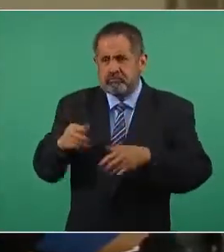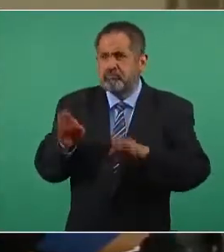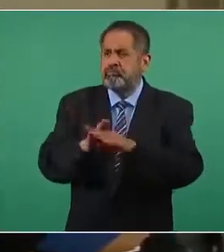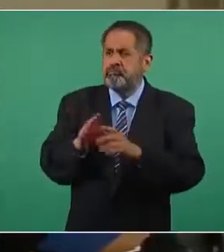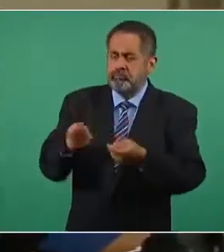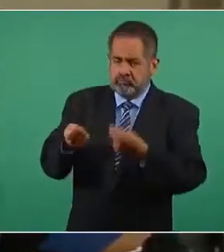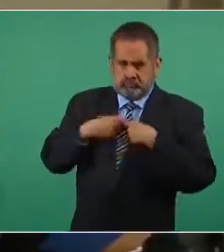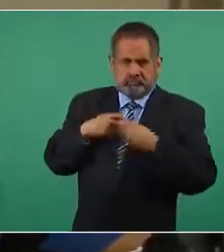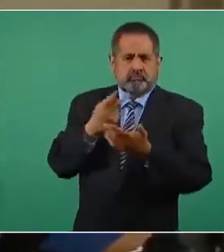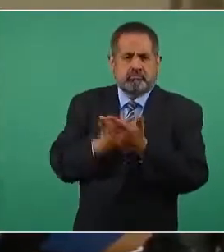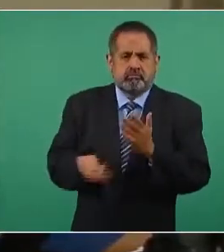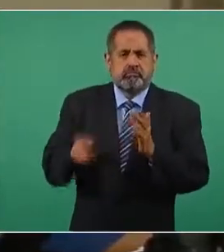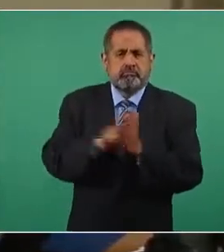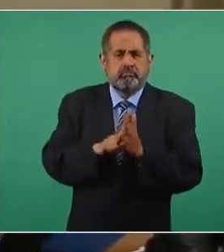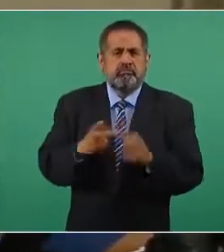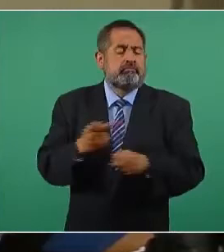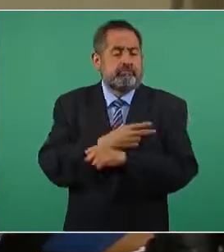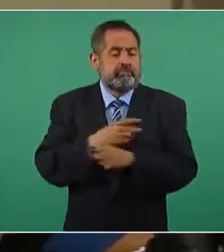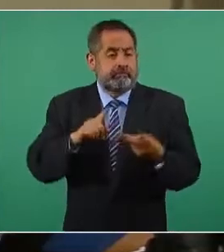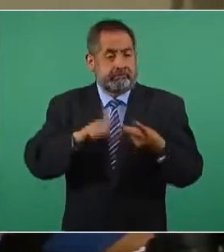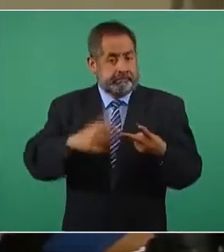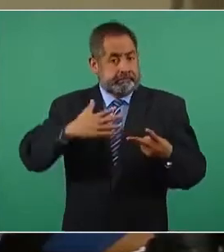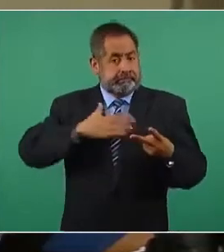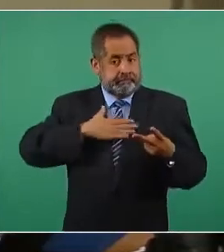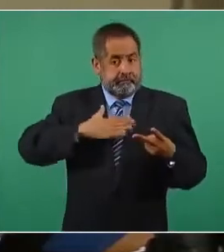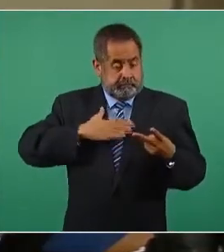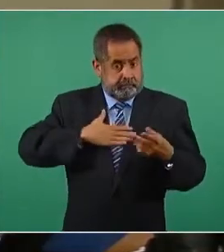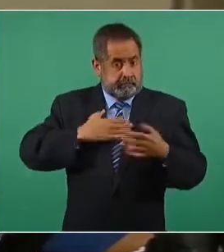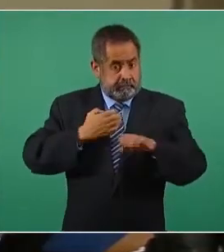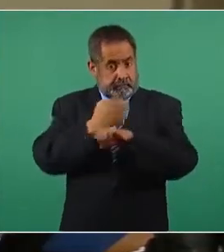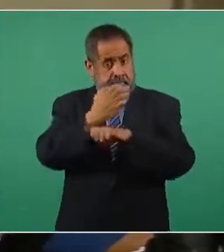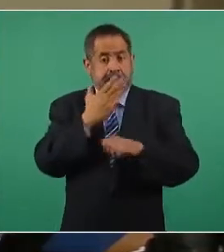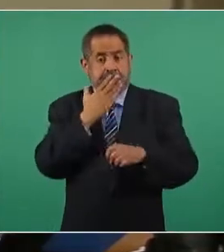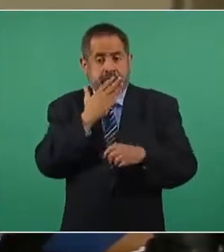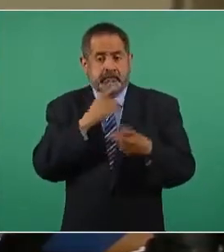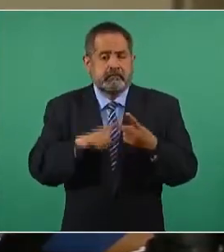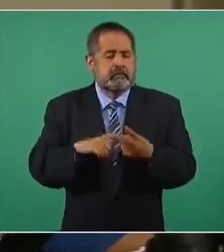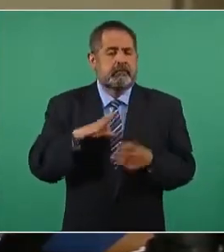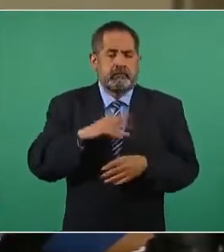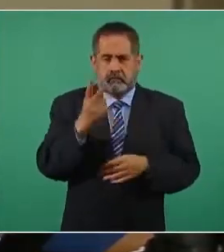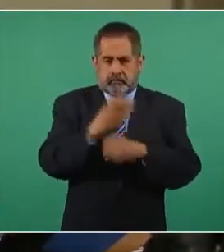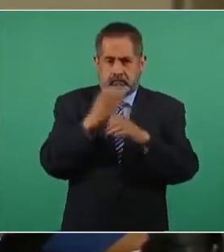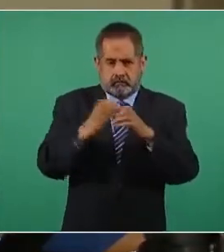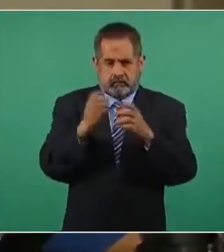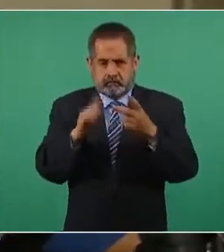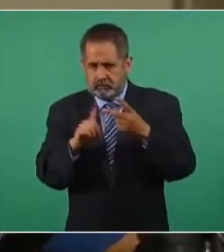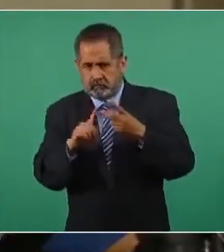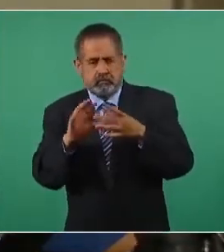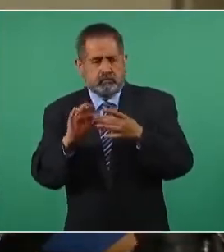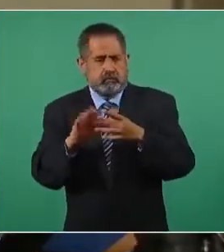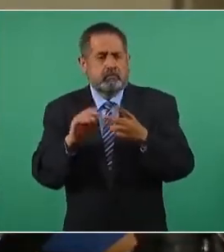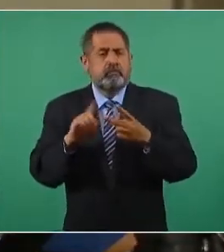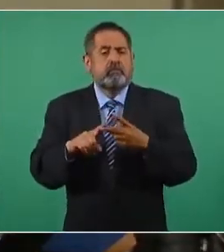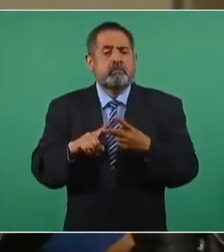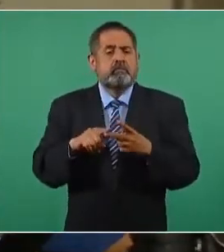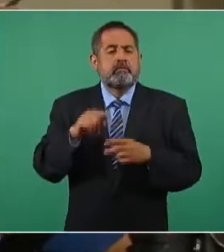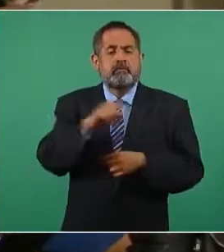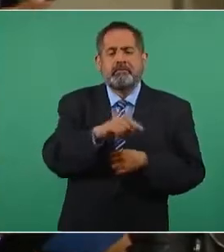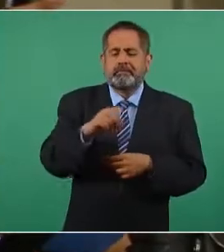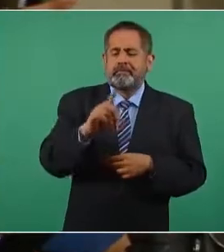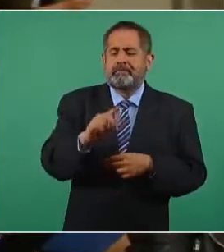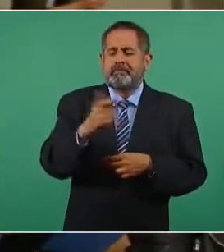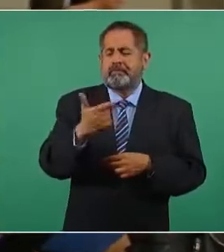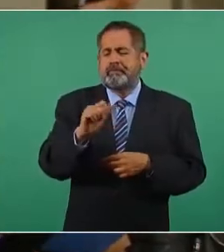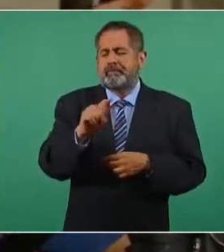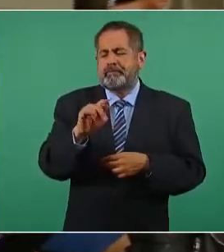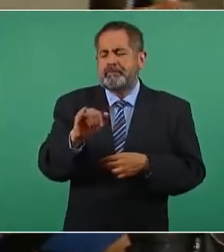de plazas. En el caso de mi estado, le quiero comentar dos situaciones particulares. El sistema de GETI,